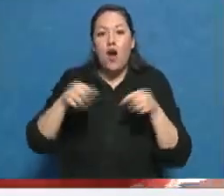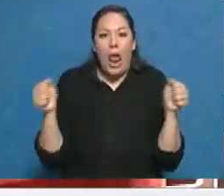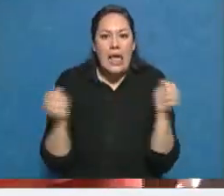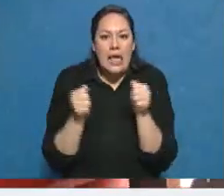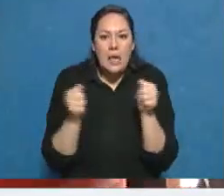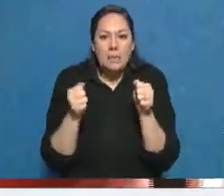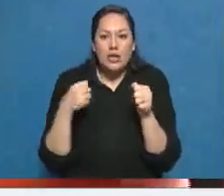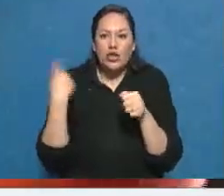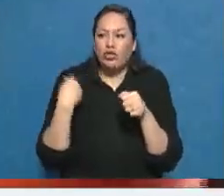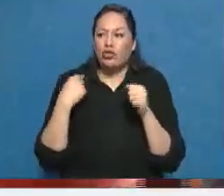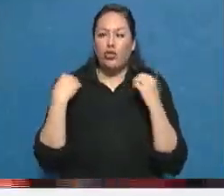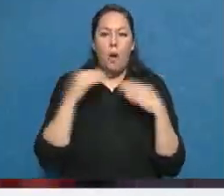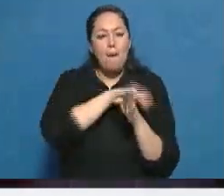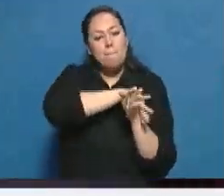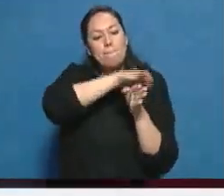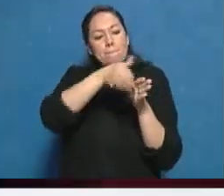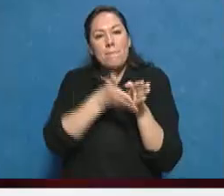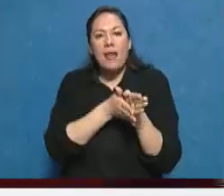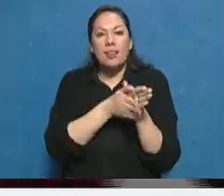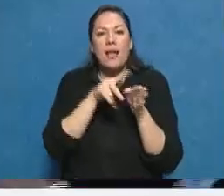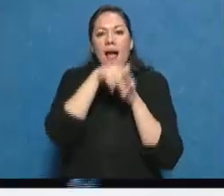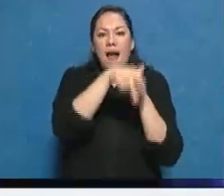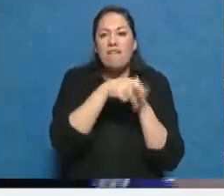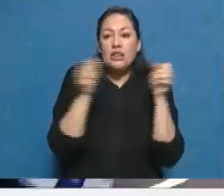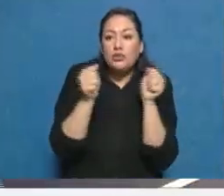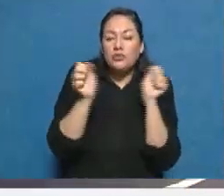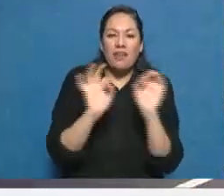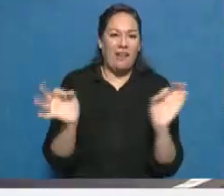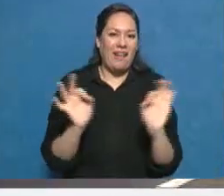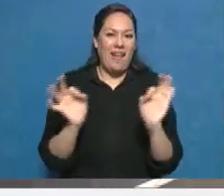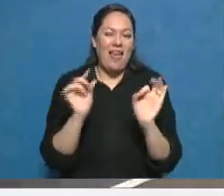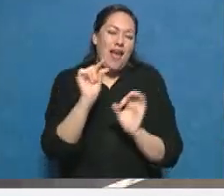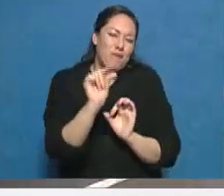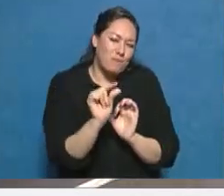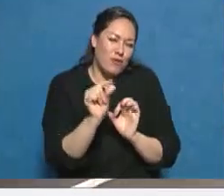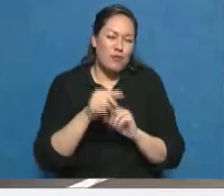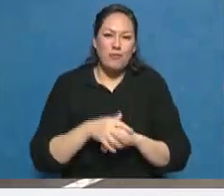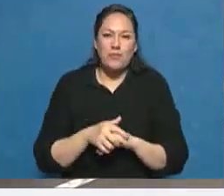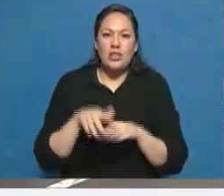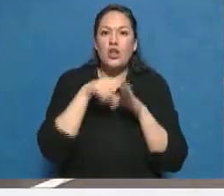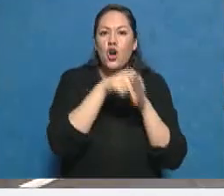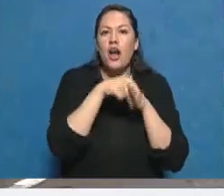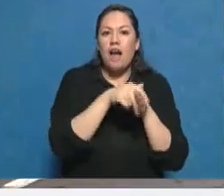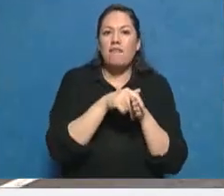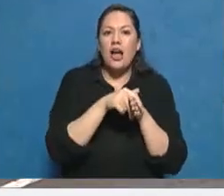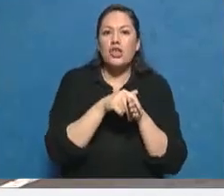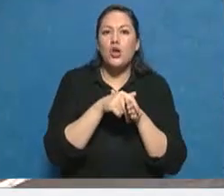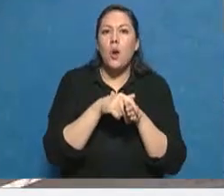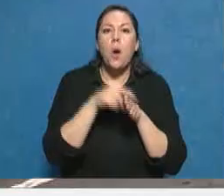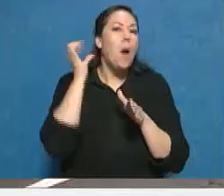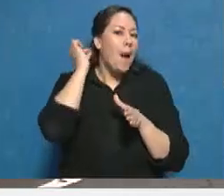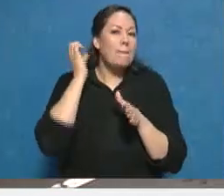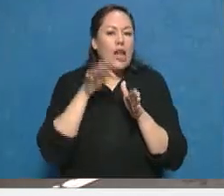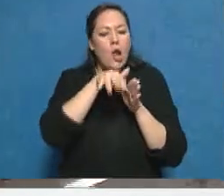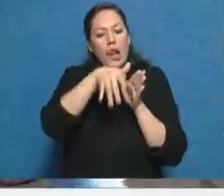caballos le ponemos manta. Entonces, para que un poquito del frío no lo agarre tanto, pues si no el caballo le crece el pelo, se pone